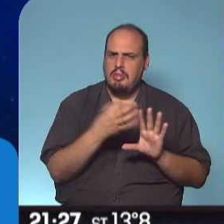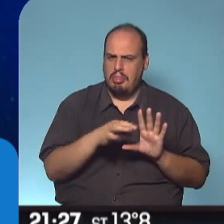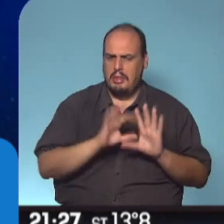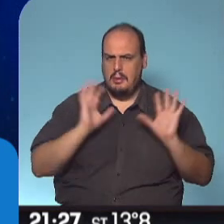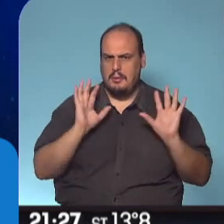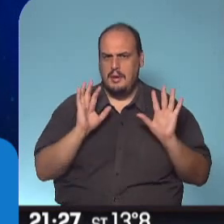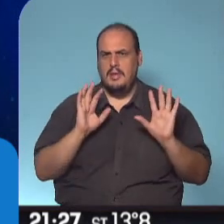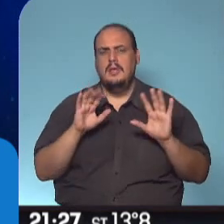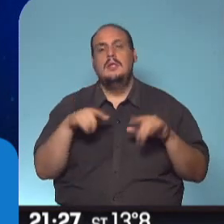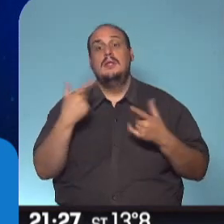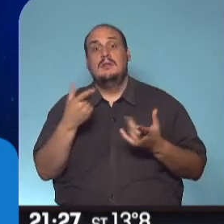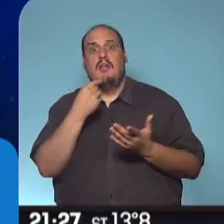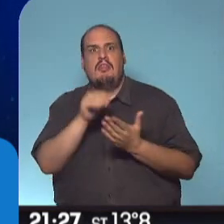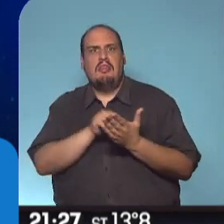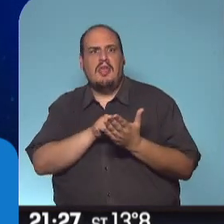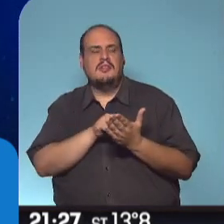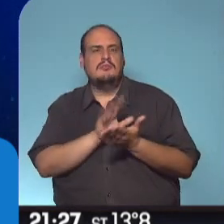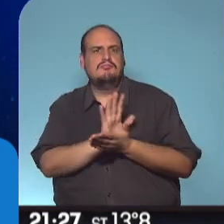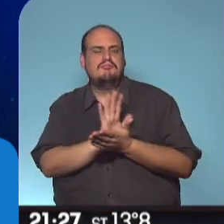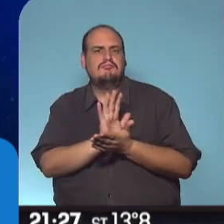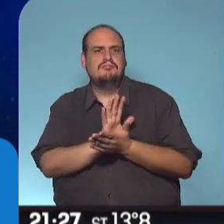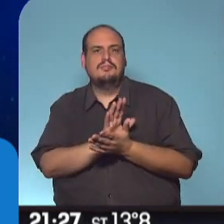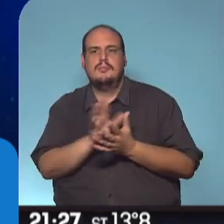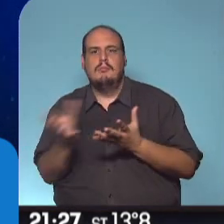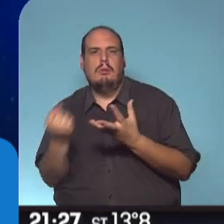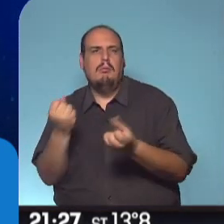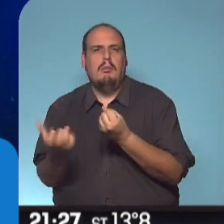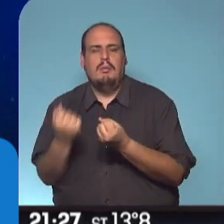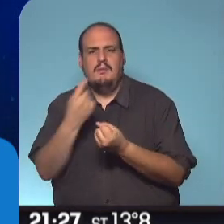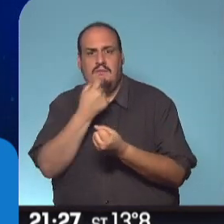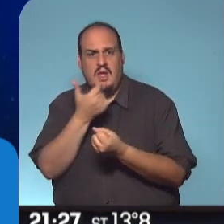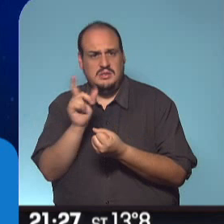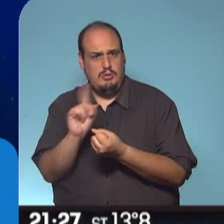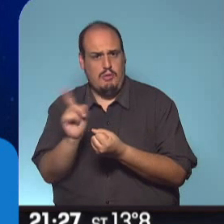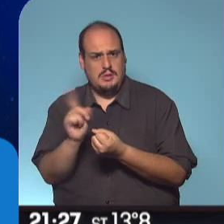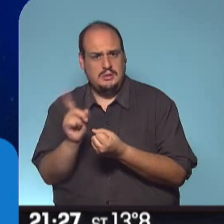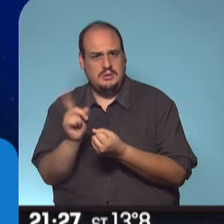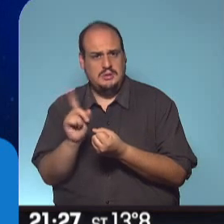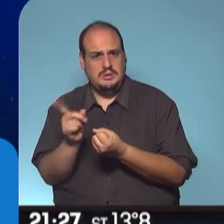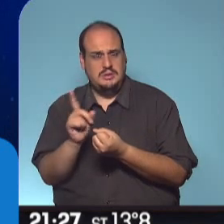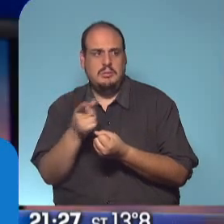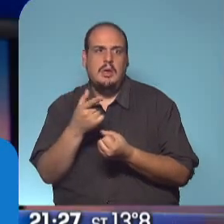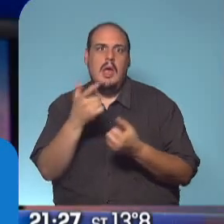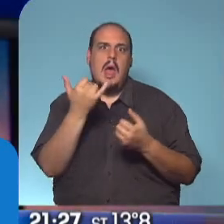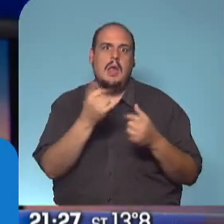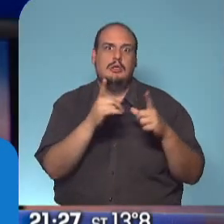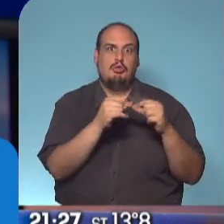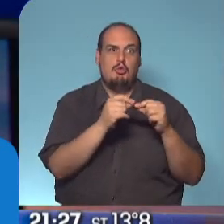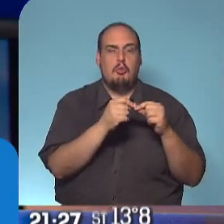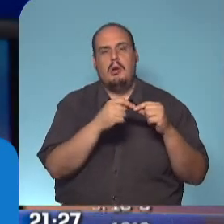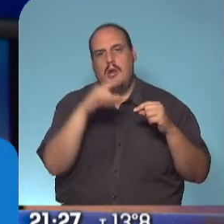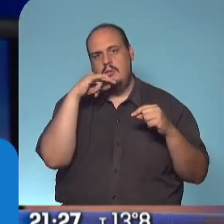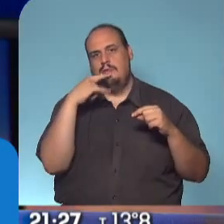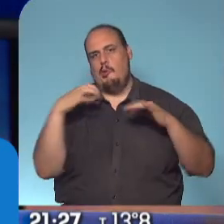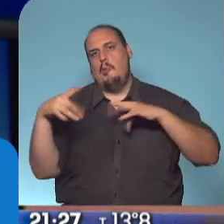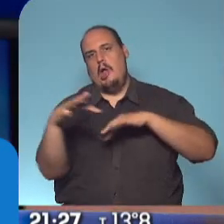construir bases de datos no es una cosa tan sencilla, porque se habla, hay cifras que circulan,